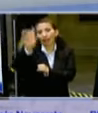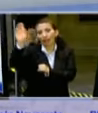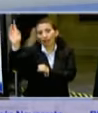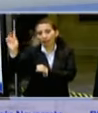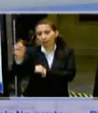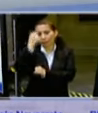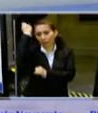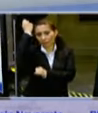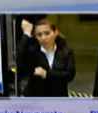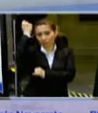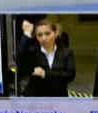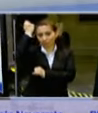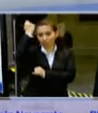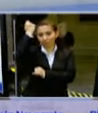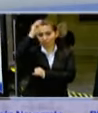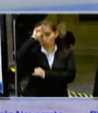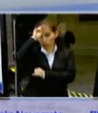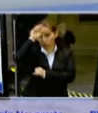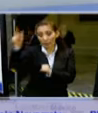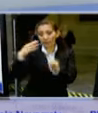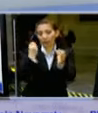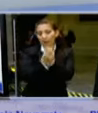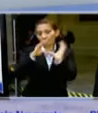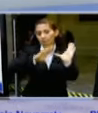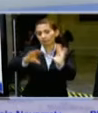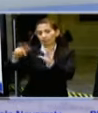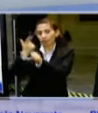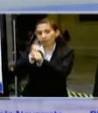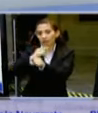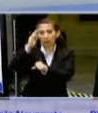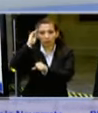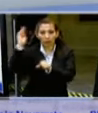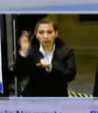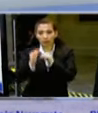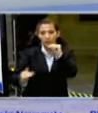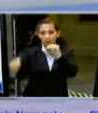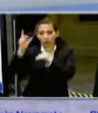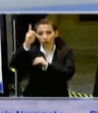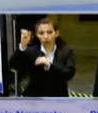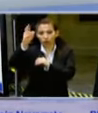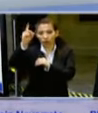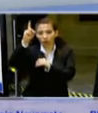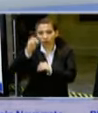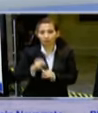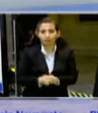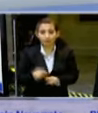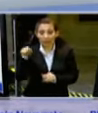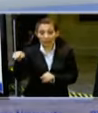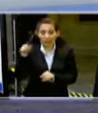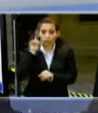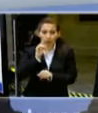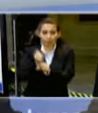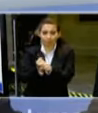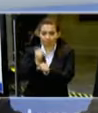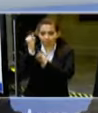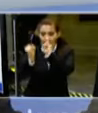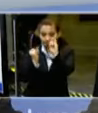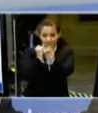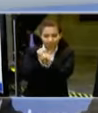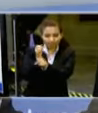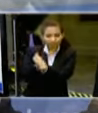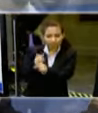de Monterrey, en donde imparte clases a nivel licenciatura, maestría y doctorado. Es investigadora